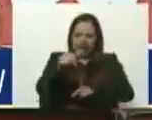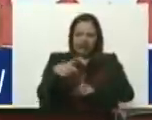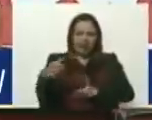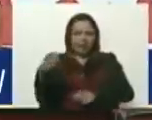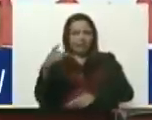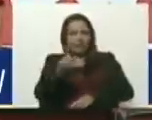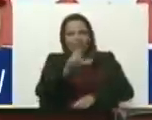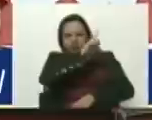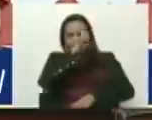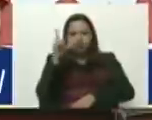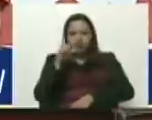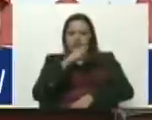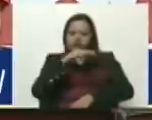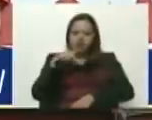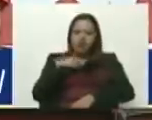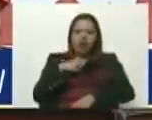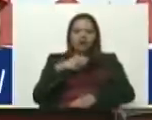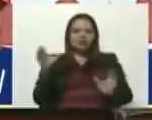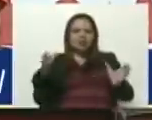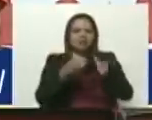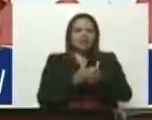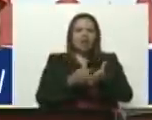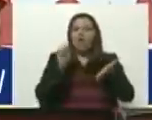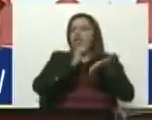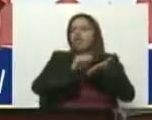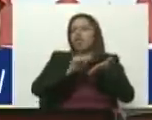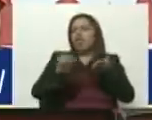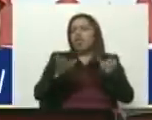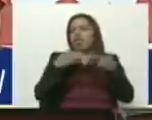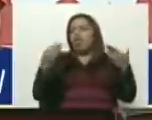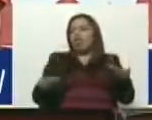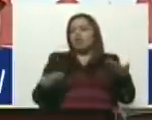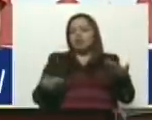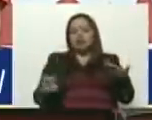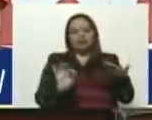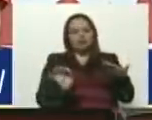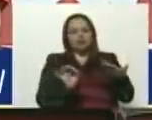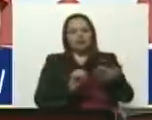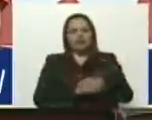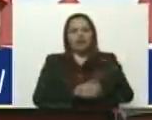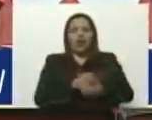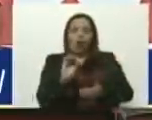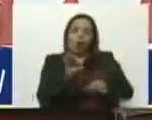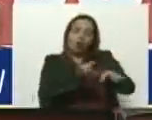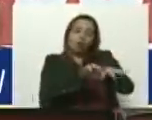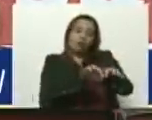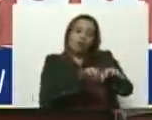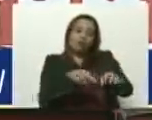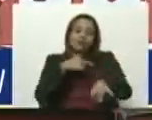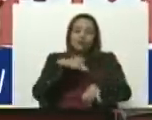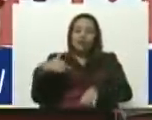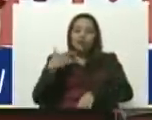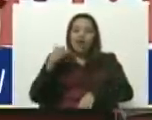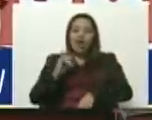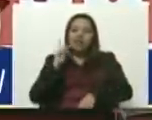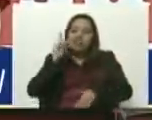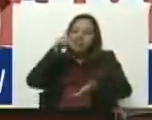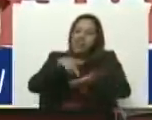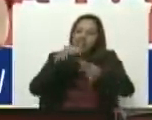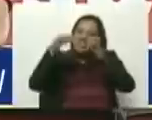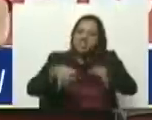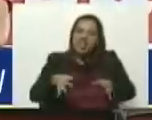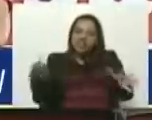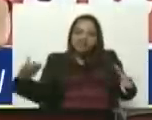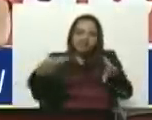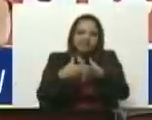venezuela que nosotros no somos un partido de carpetas de computadoras un partido de carne y hueso